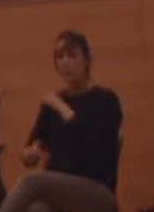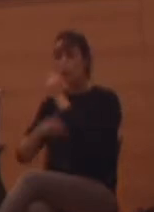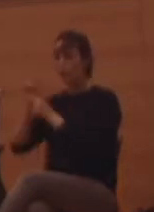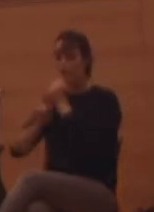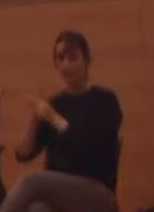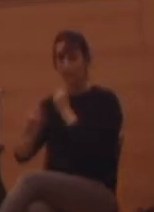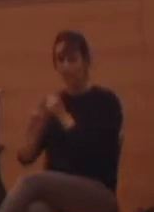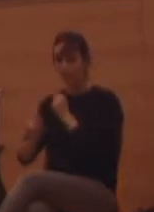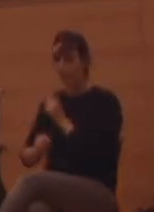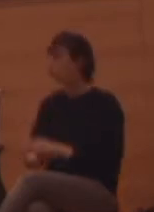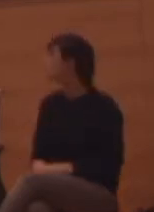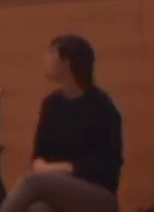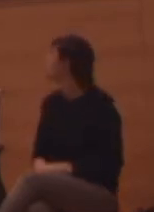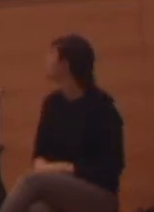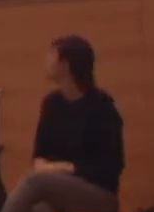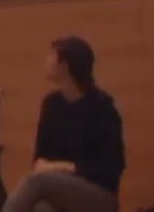gravedad.